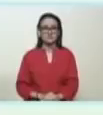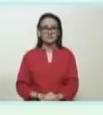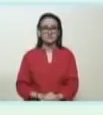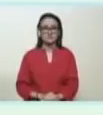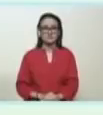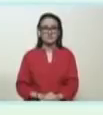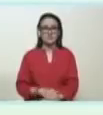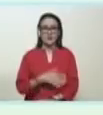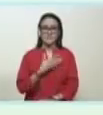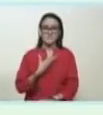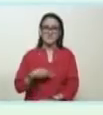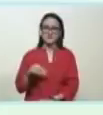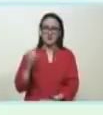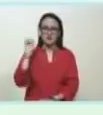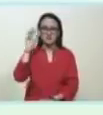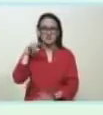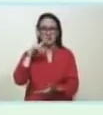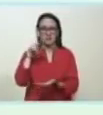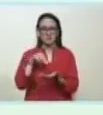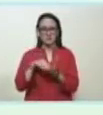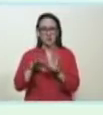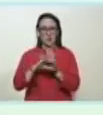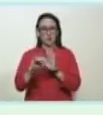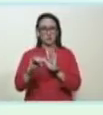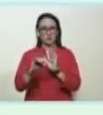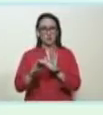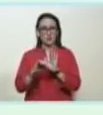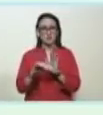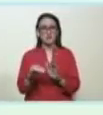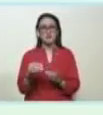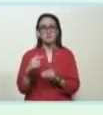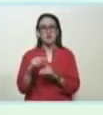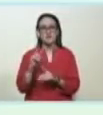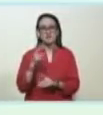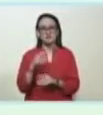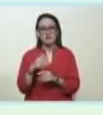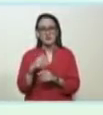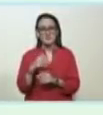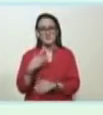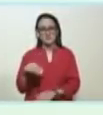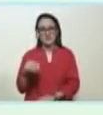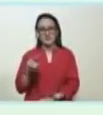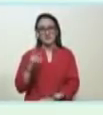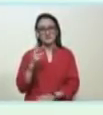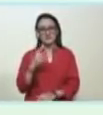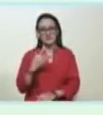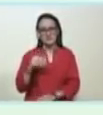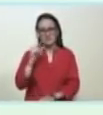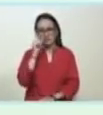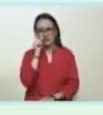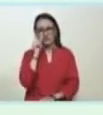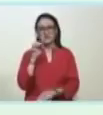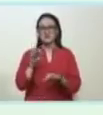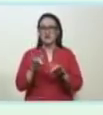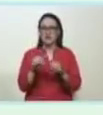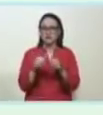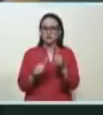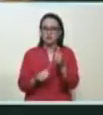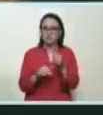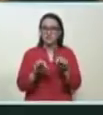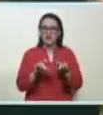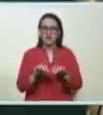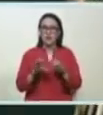Presidenta de la Asamblea Nacional Constituyente, vicepresidenta, vicepresidente, secretario,